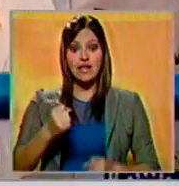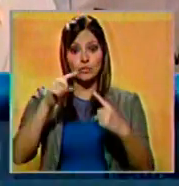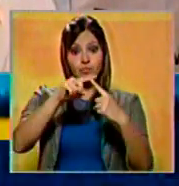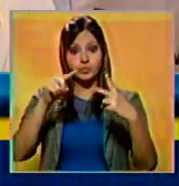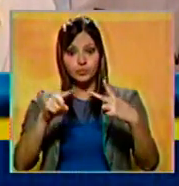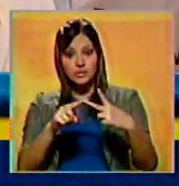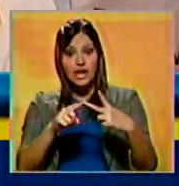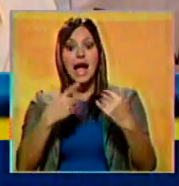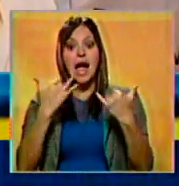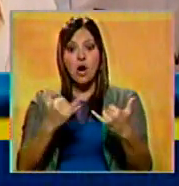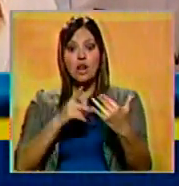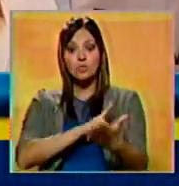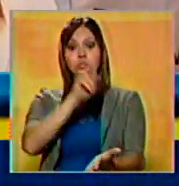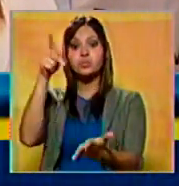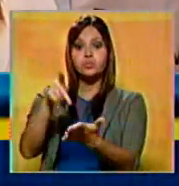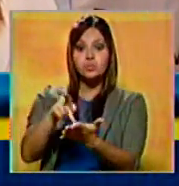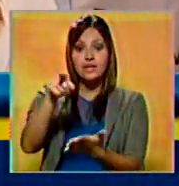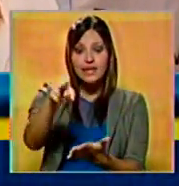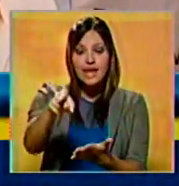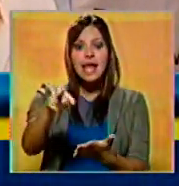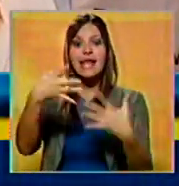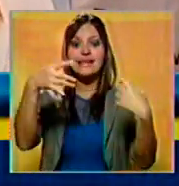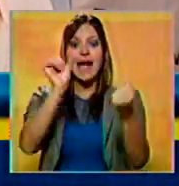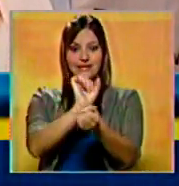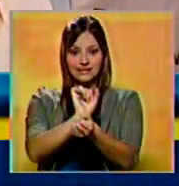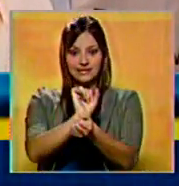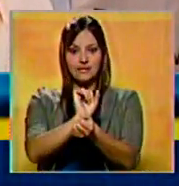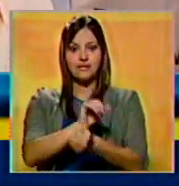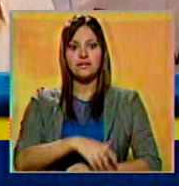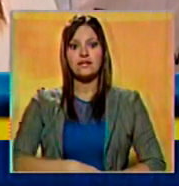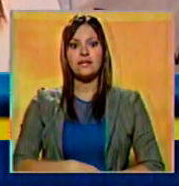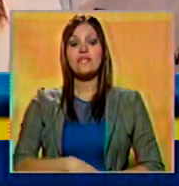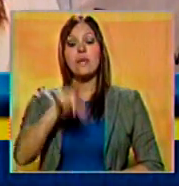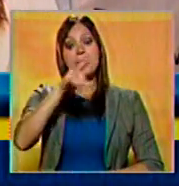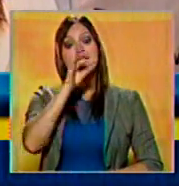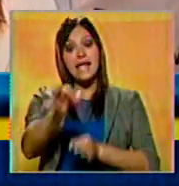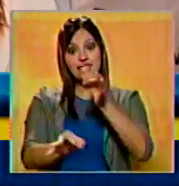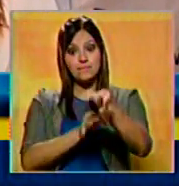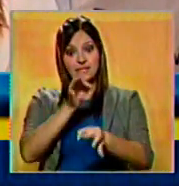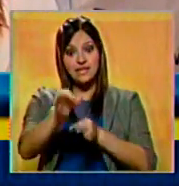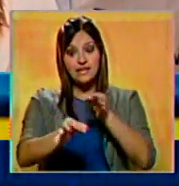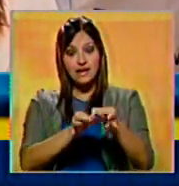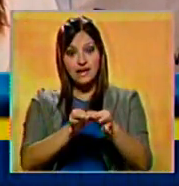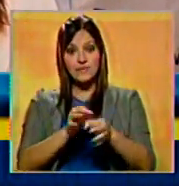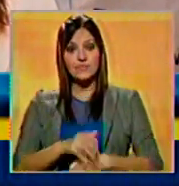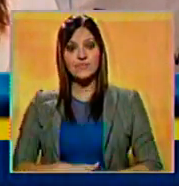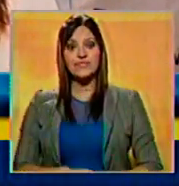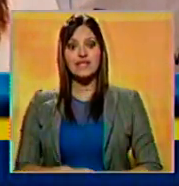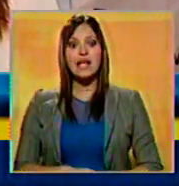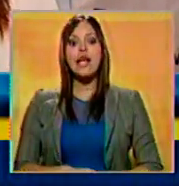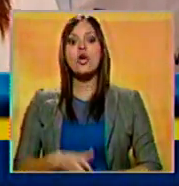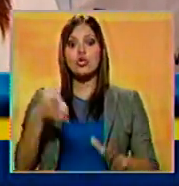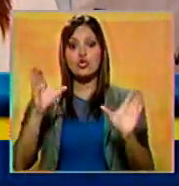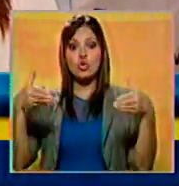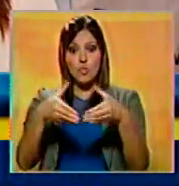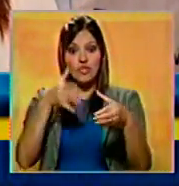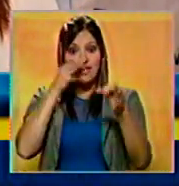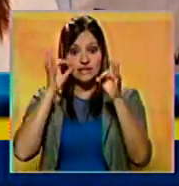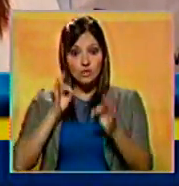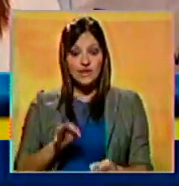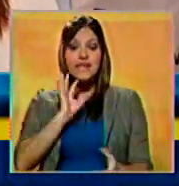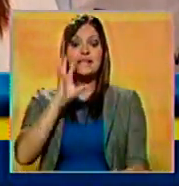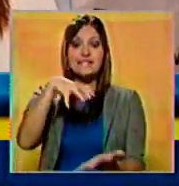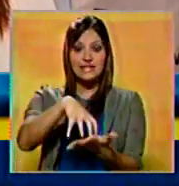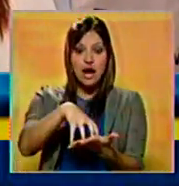Ceballos se encuentran en Ramo Verde. También destacó que los organismos de seguridad del Estado